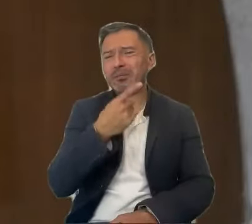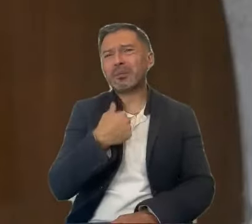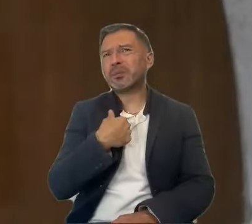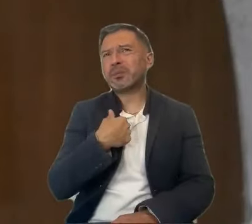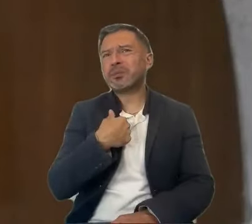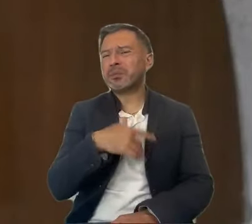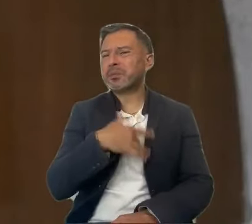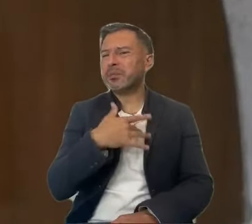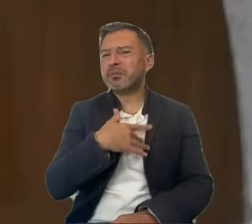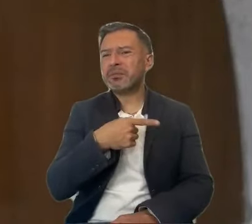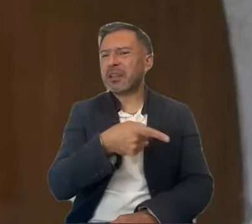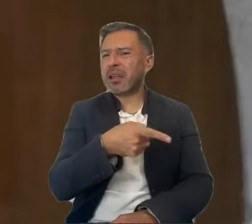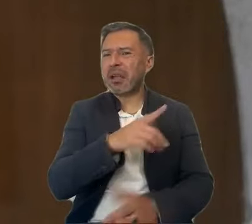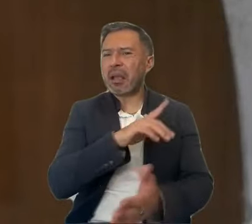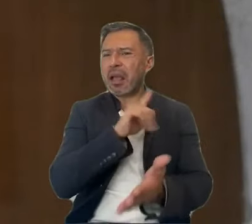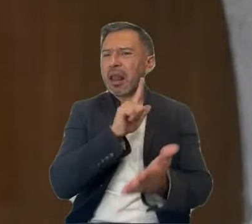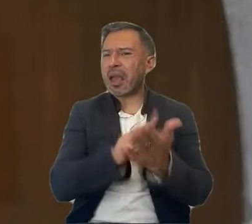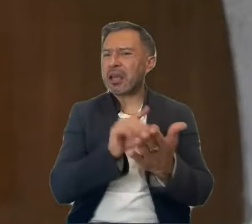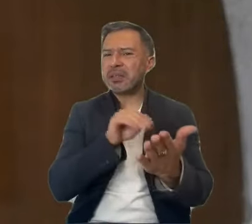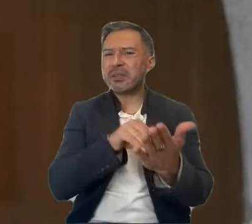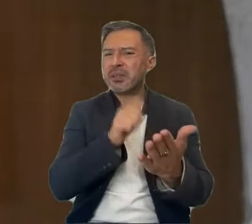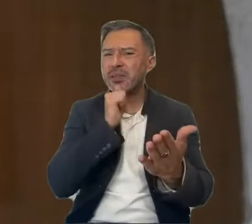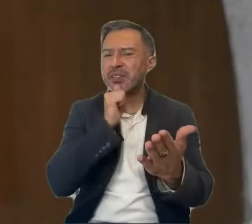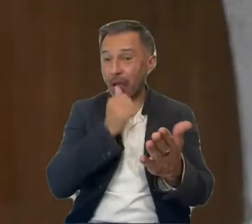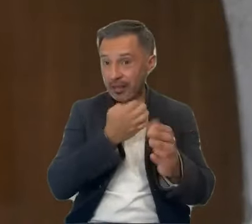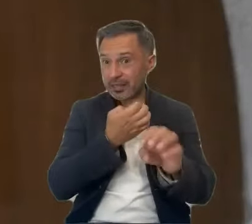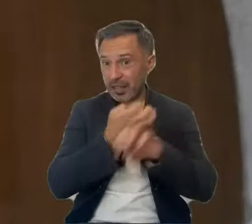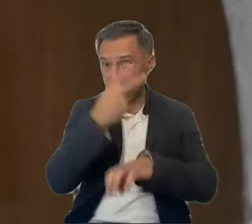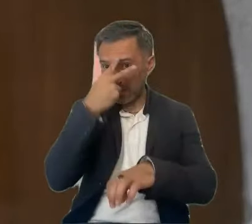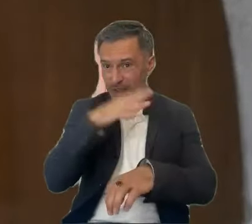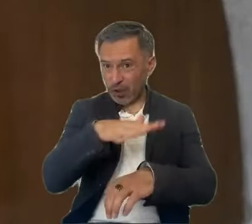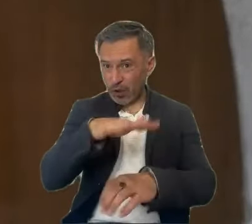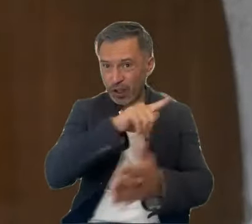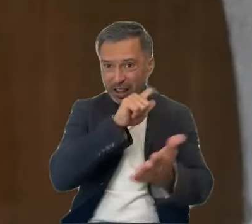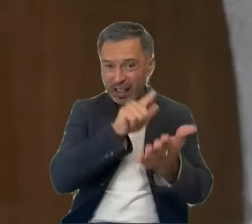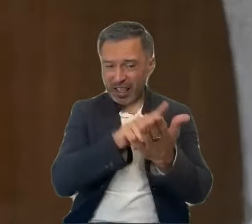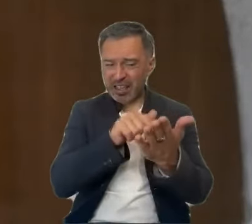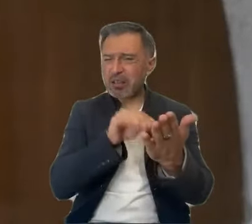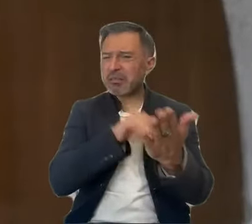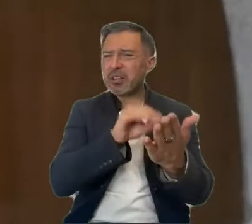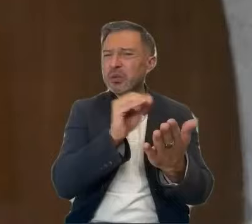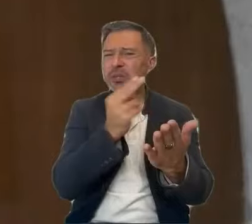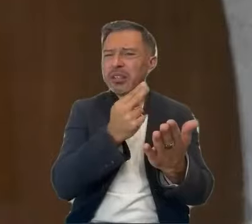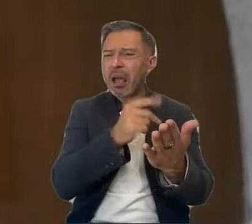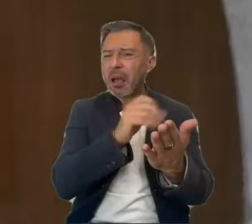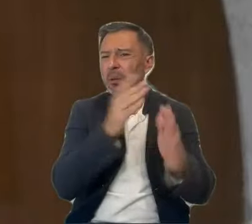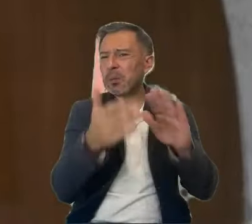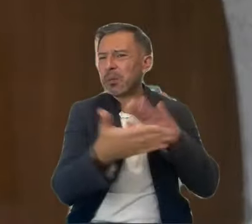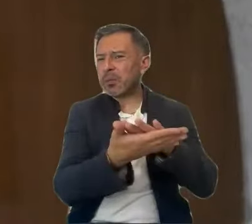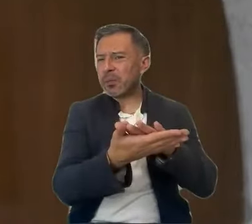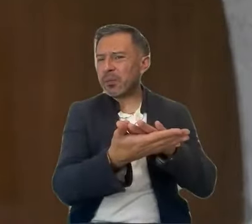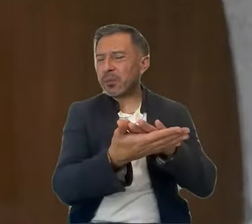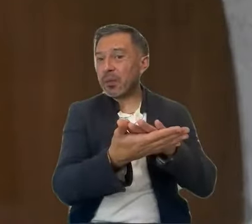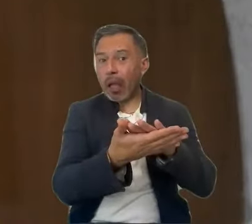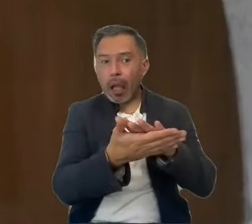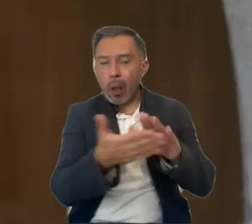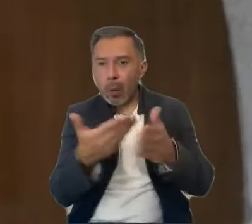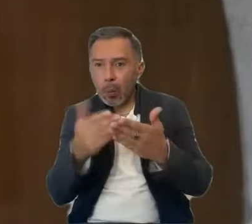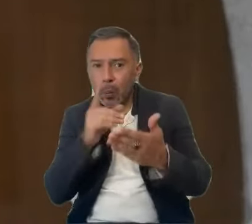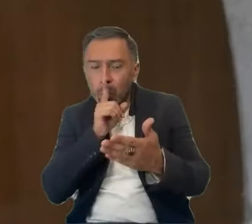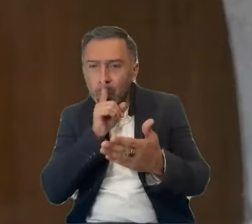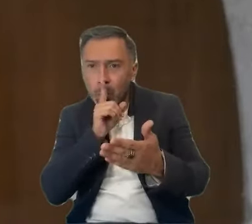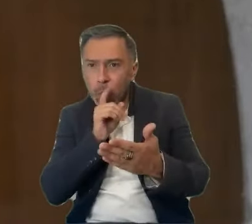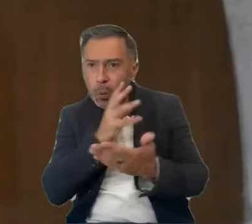tener esa ley en la legislación estatal, lo copió y se basó en él para una ley federal, cosa que está muy